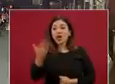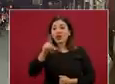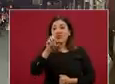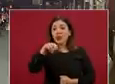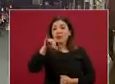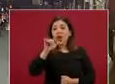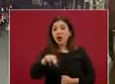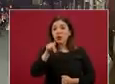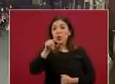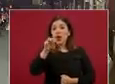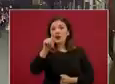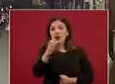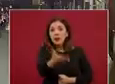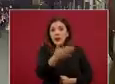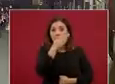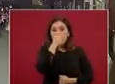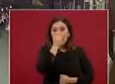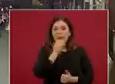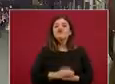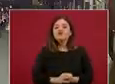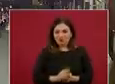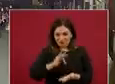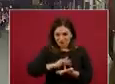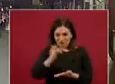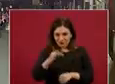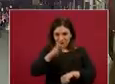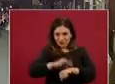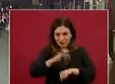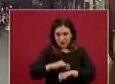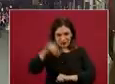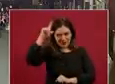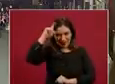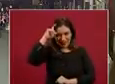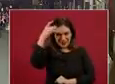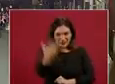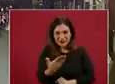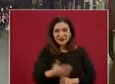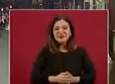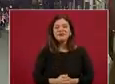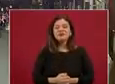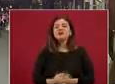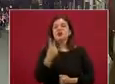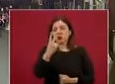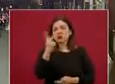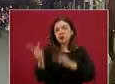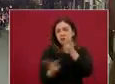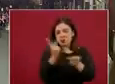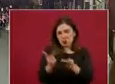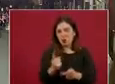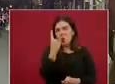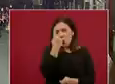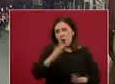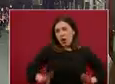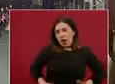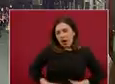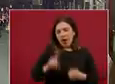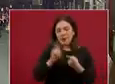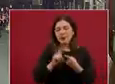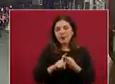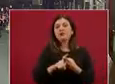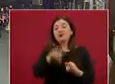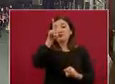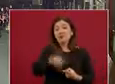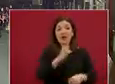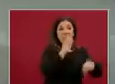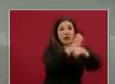Duarte. Sí, gracias, doctor López-Gatell. Dos preguntas. Una en particular, bueno, evidentemente